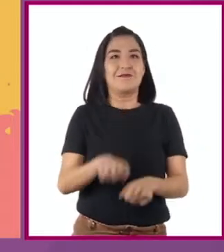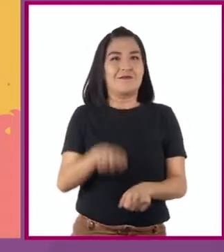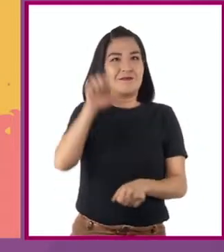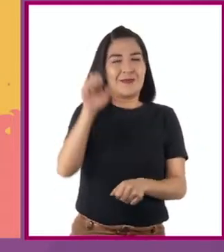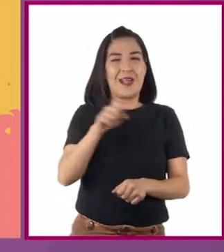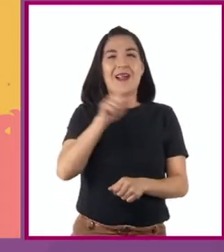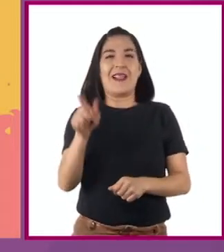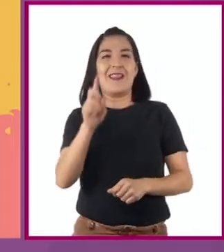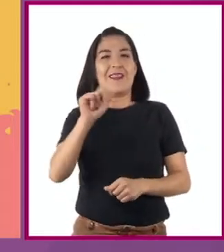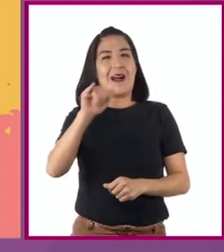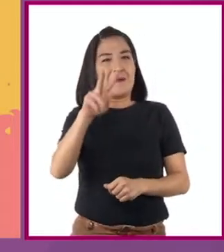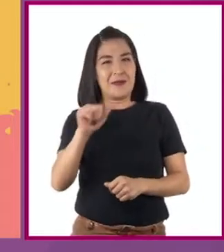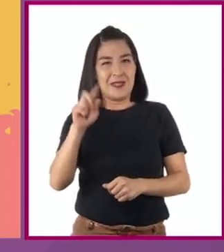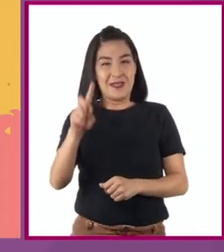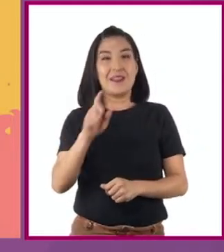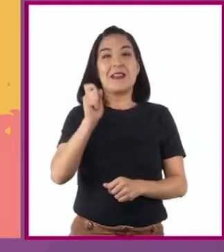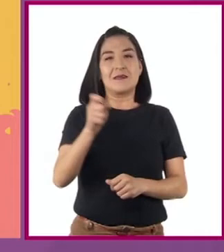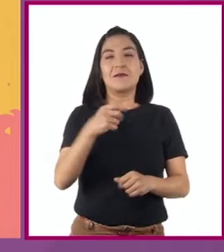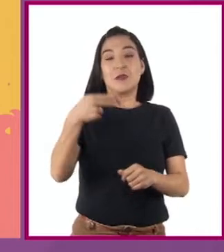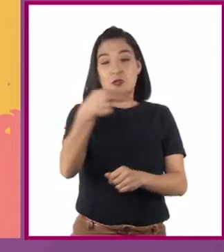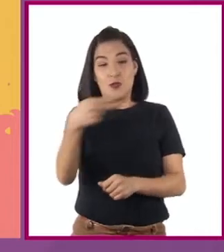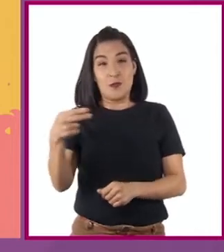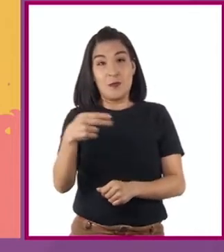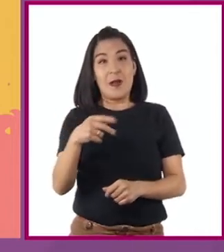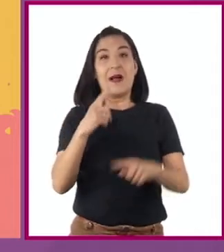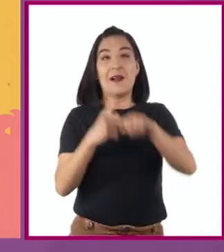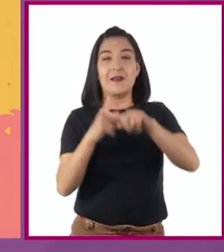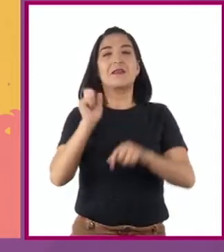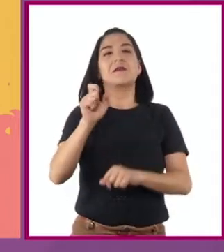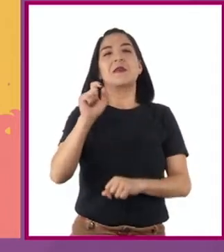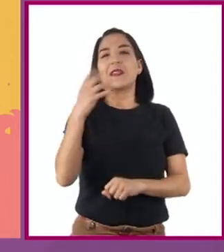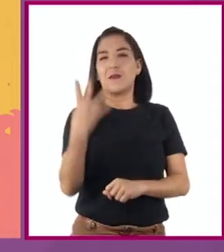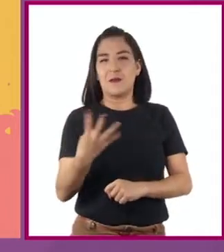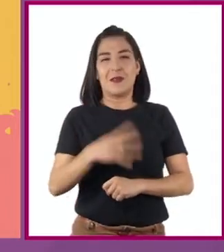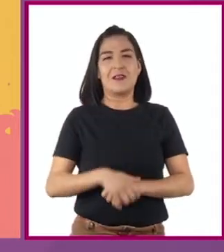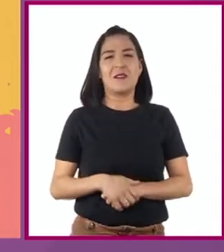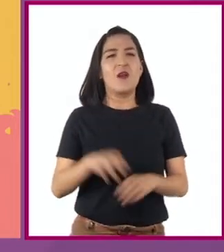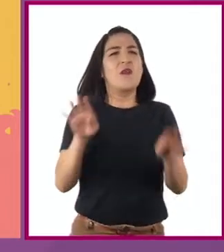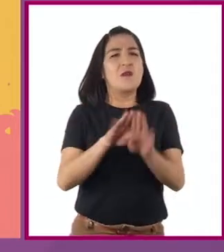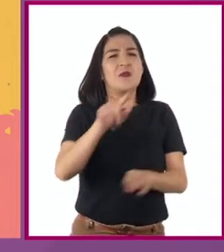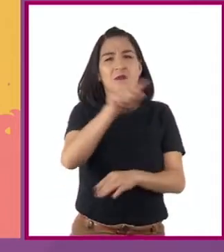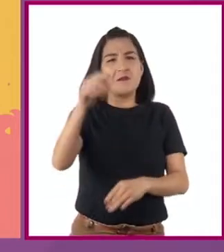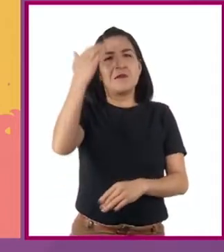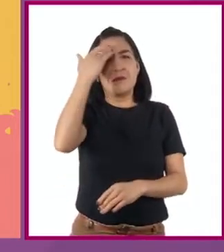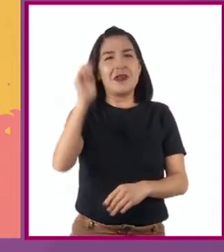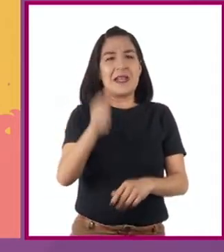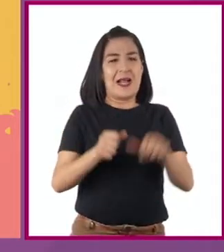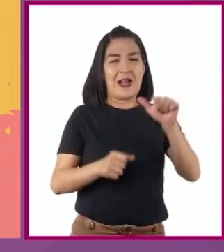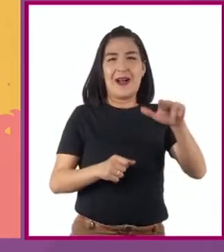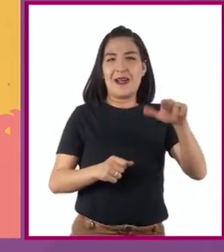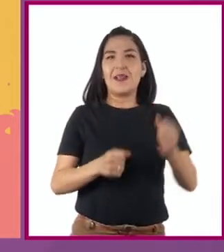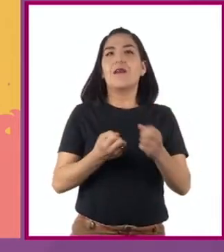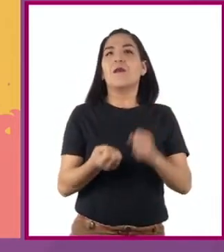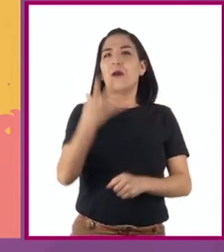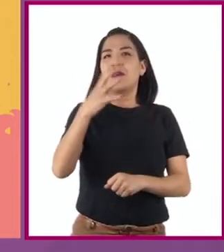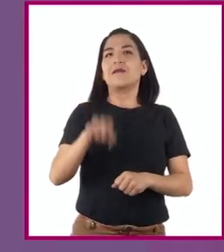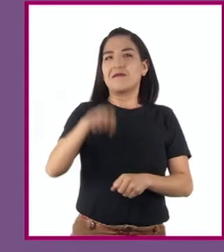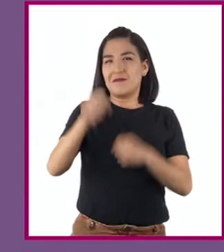la suma de sus edades es igual a 24. ¿Cómo se puede conocer qué edad tiene Ana y su hermano